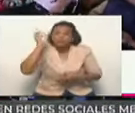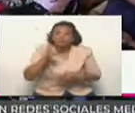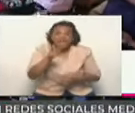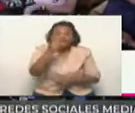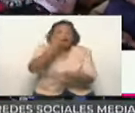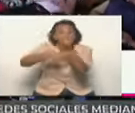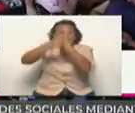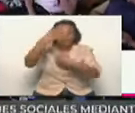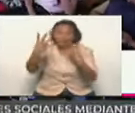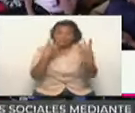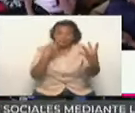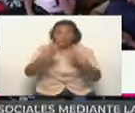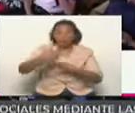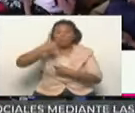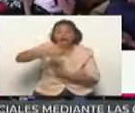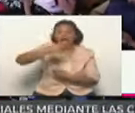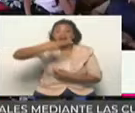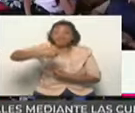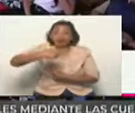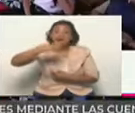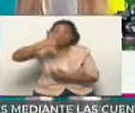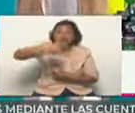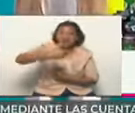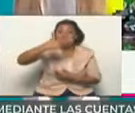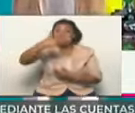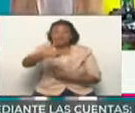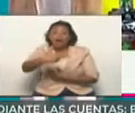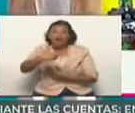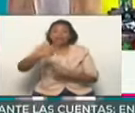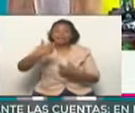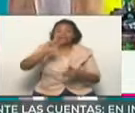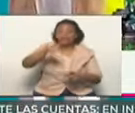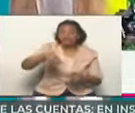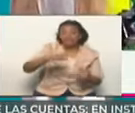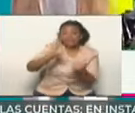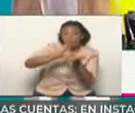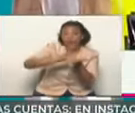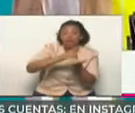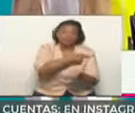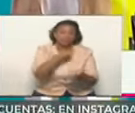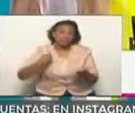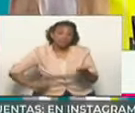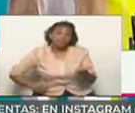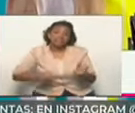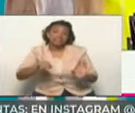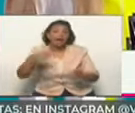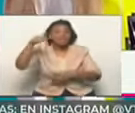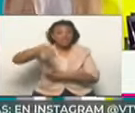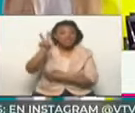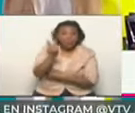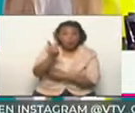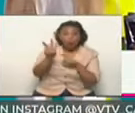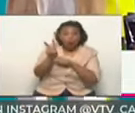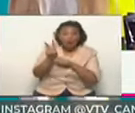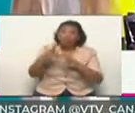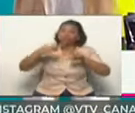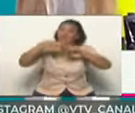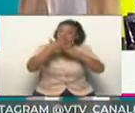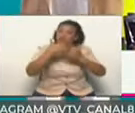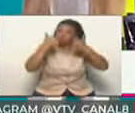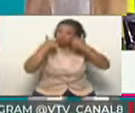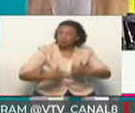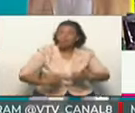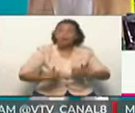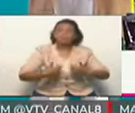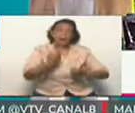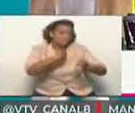la exposición de La Habana, va a la exposición de Shanghái. Y ya Venezuela está en condiciones de